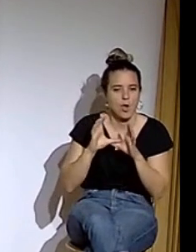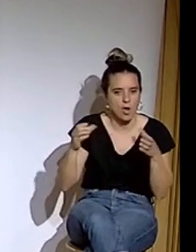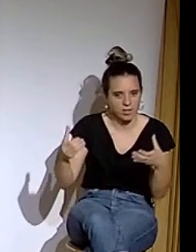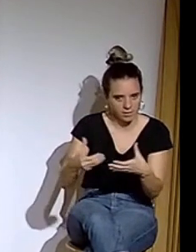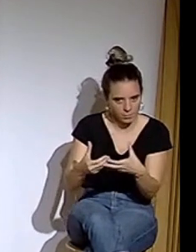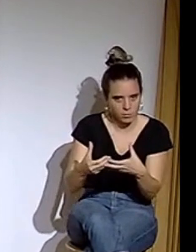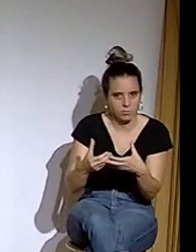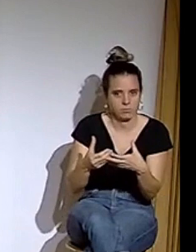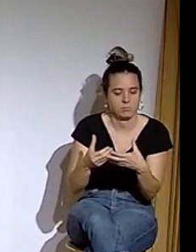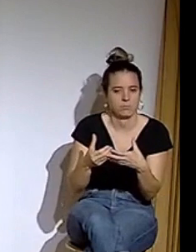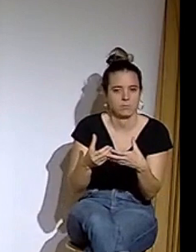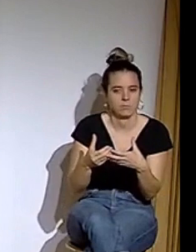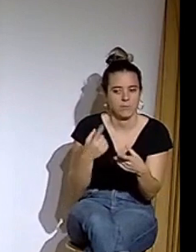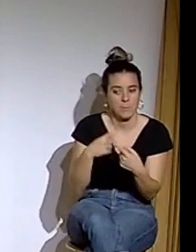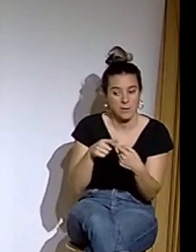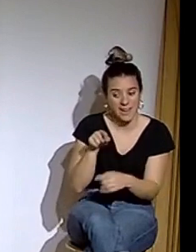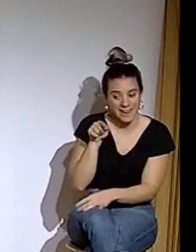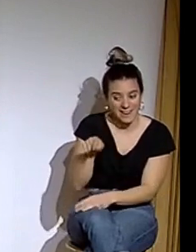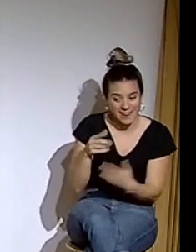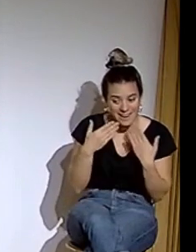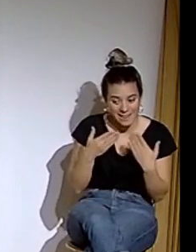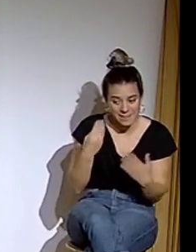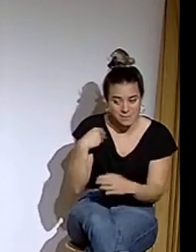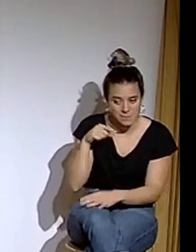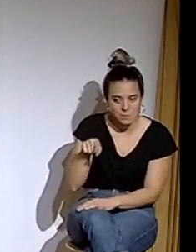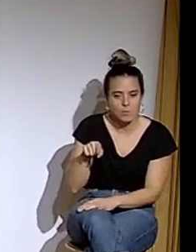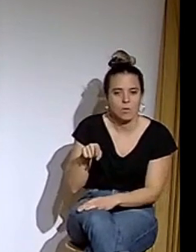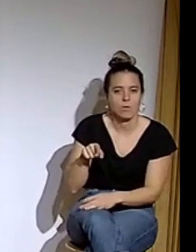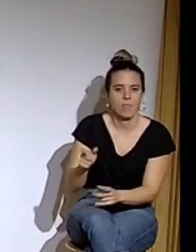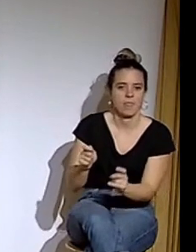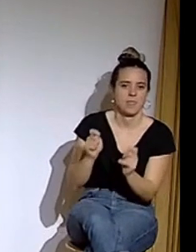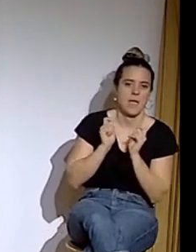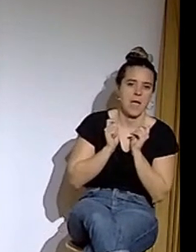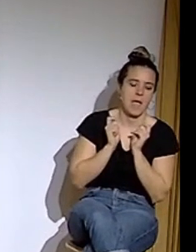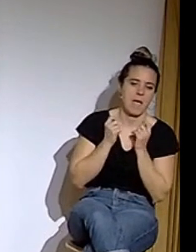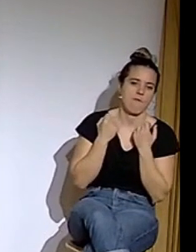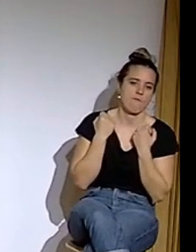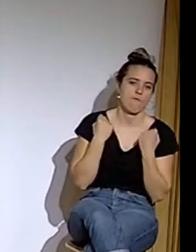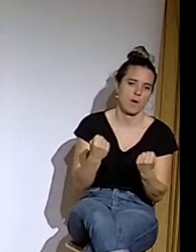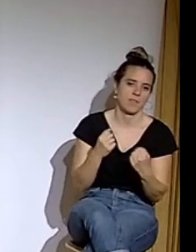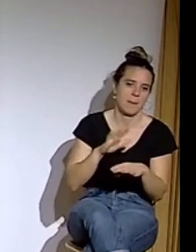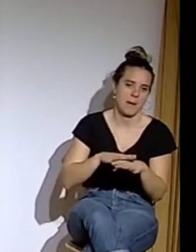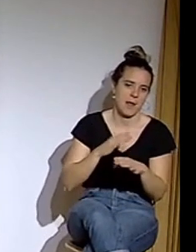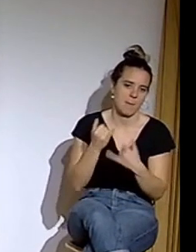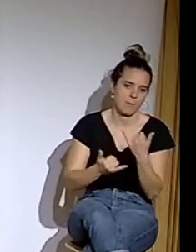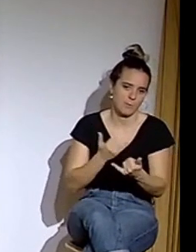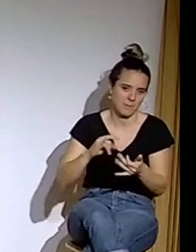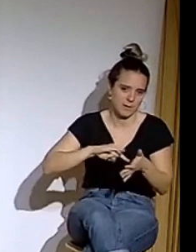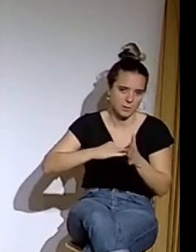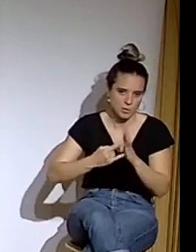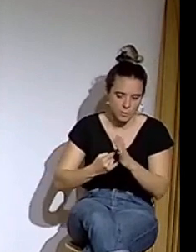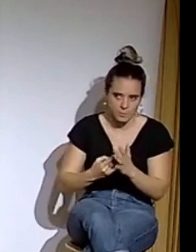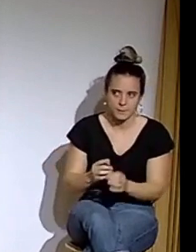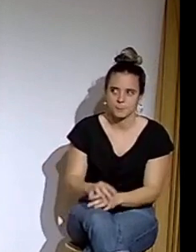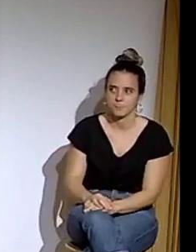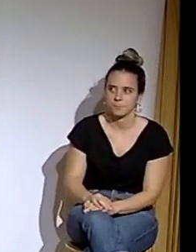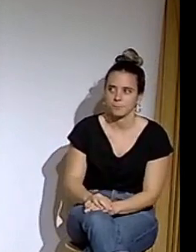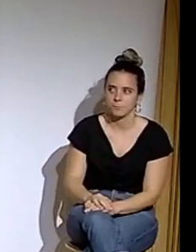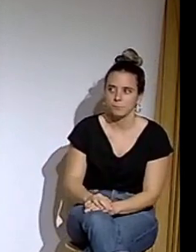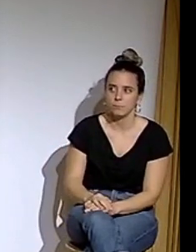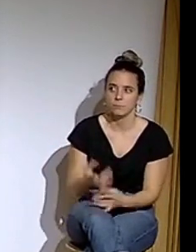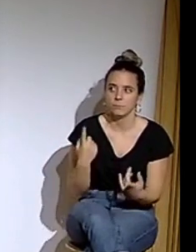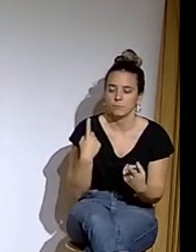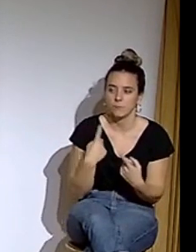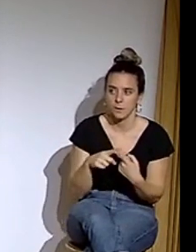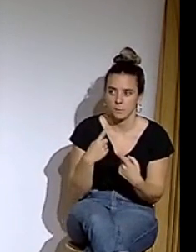porque es ahí donde encuentras la fuerza para resolver los problemas Y por qué no podemos olvidar que todos